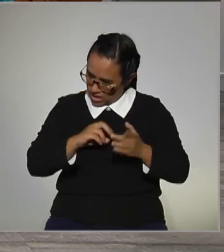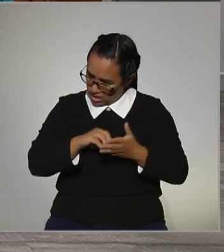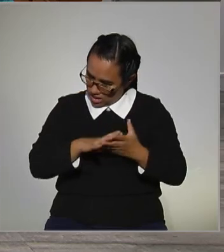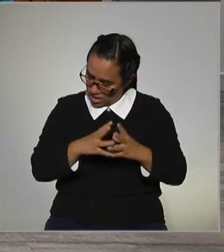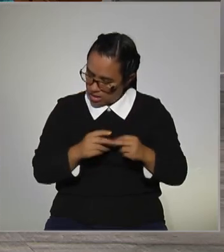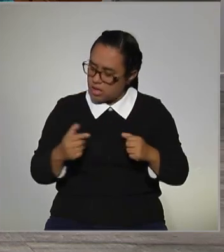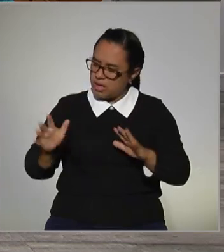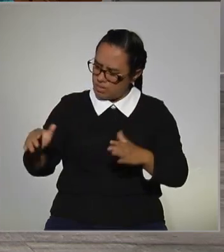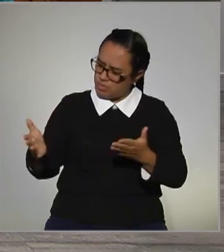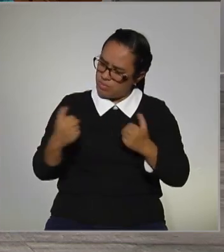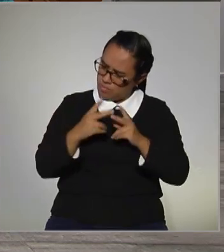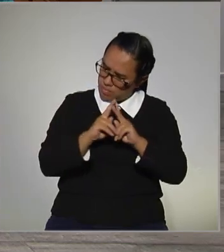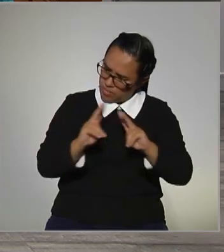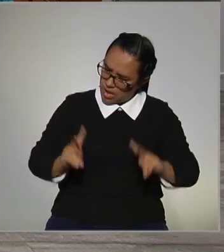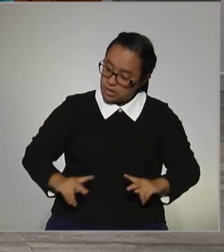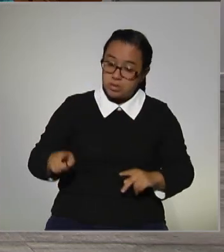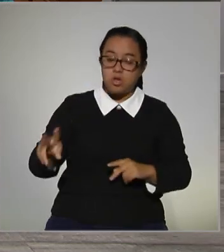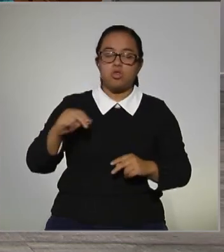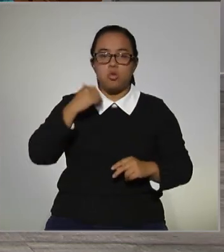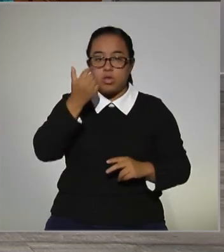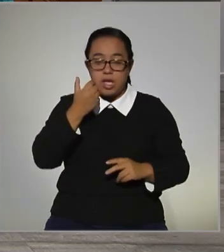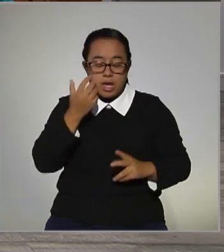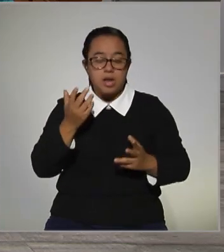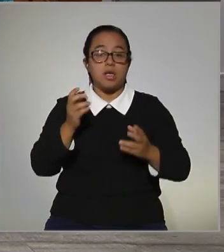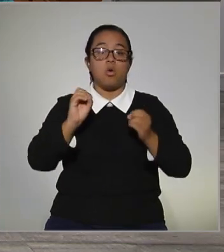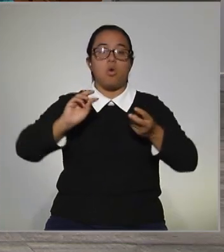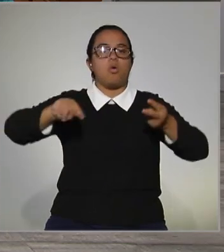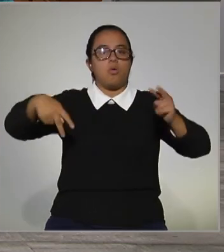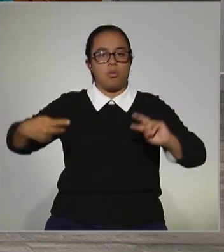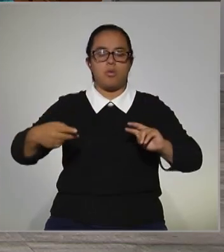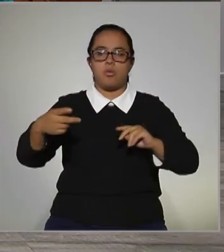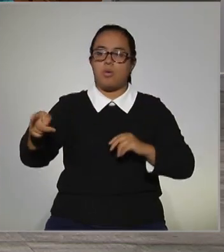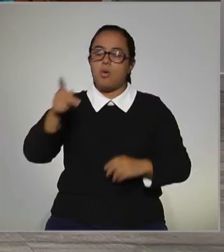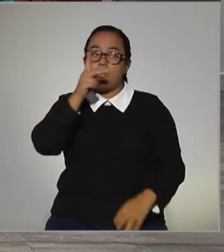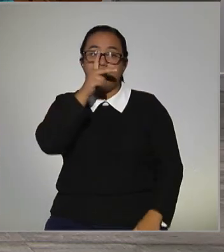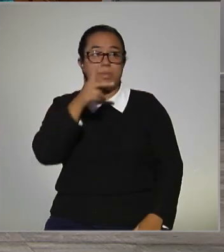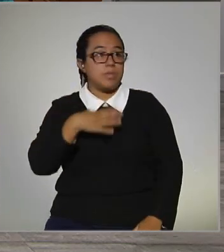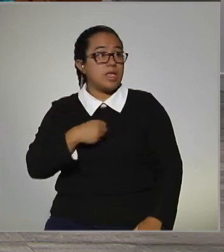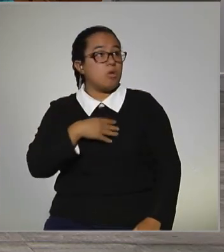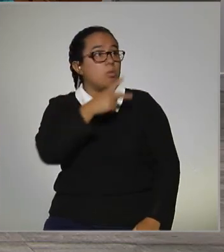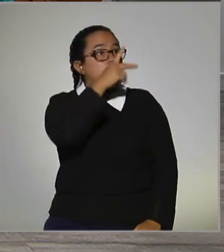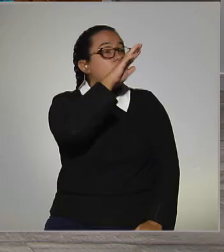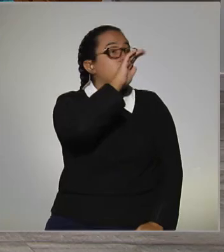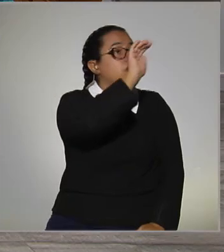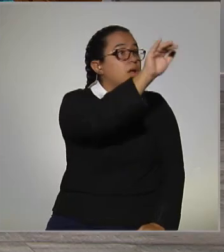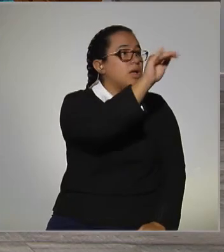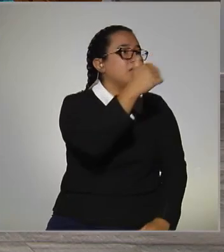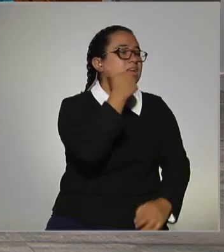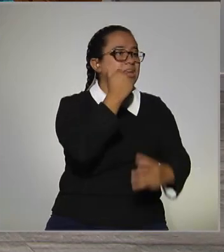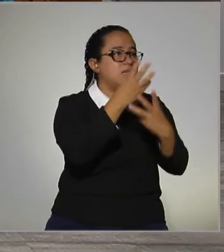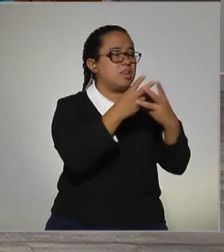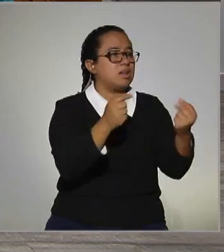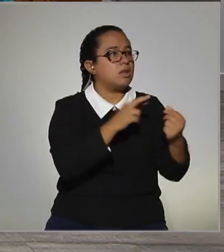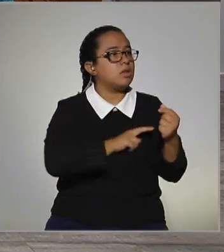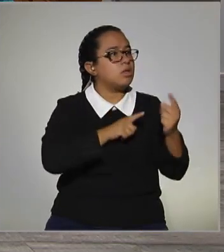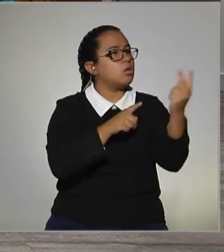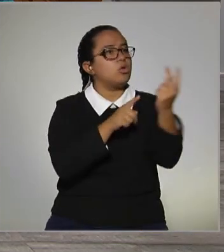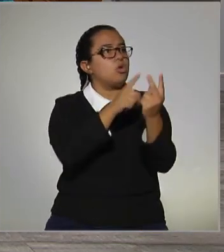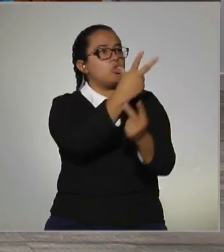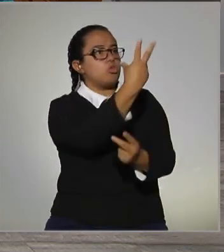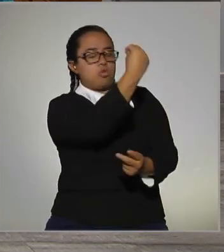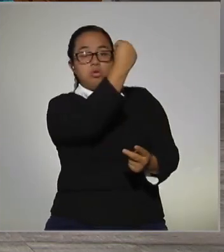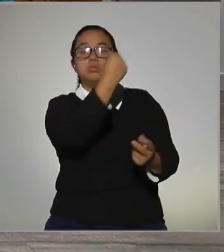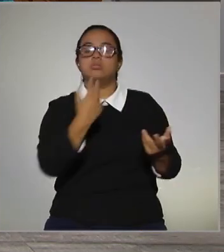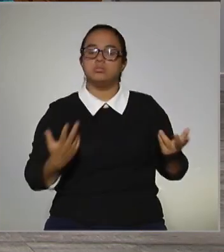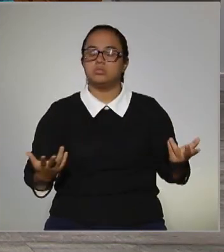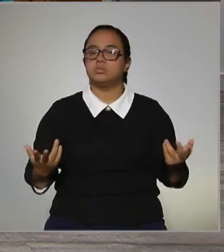interesa escuchar, o al revés, el hijo quiere hablar con la mamá o el papá para zanjar ese resentimiento y no